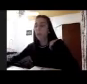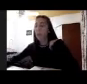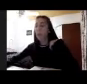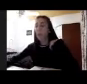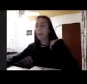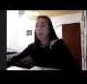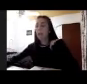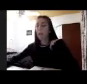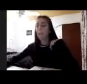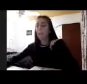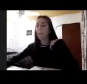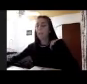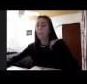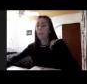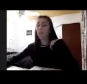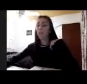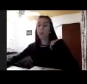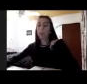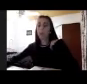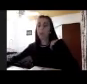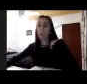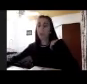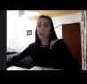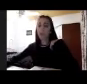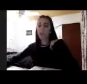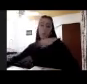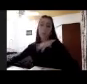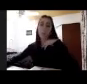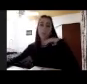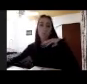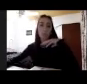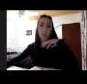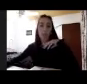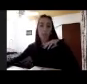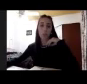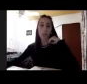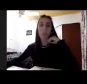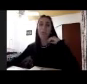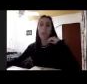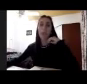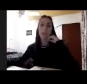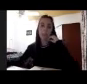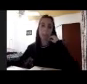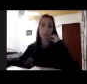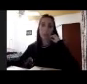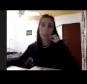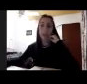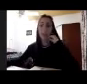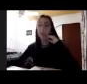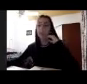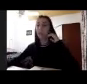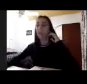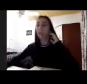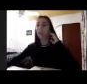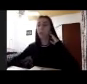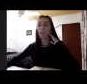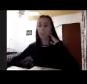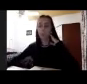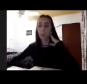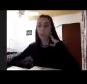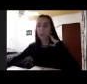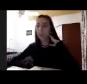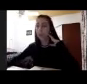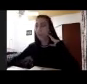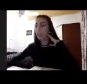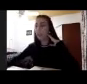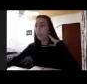semipúblicos. Eh, Eso fue más que nada una aproximación al concepto de qué es la vivienda colectiva y un